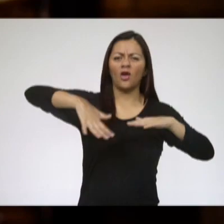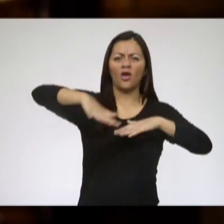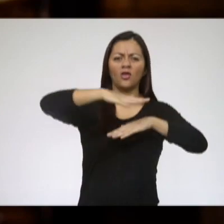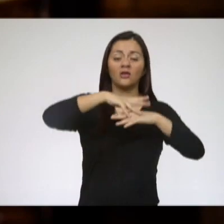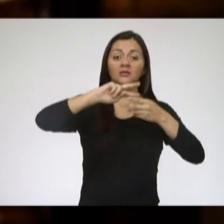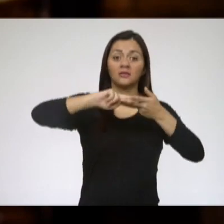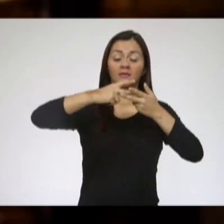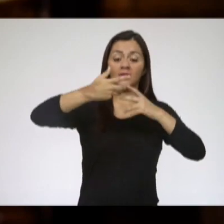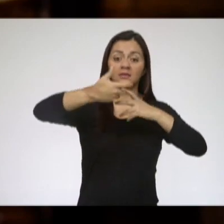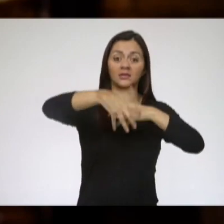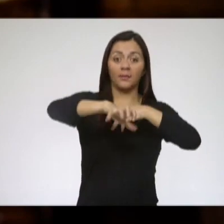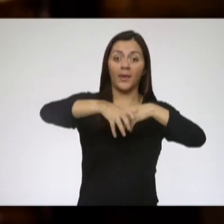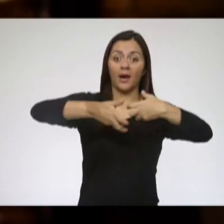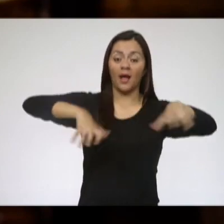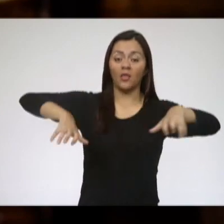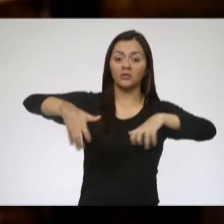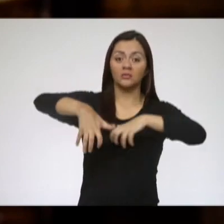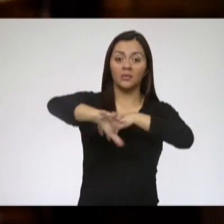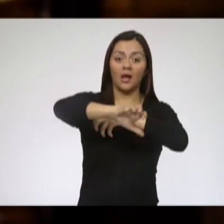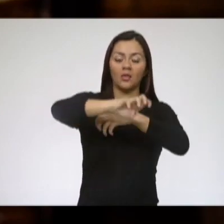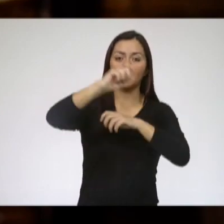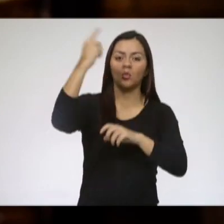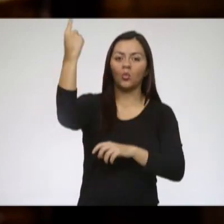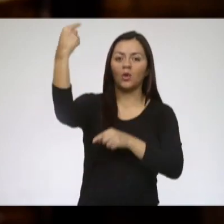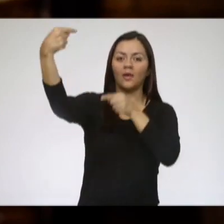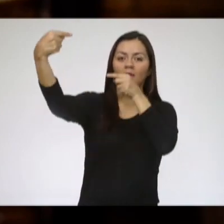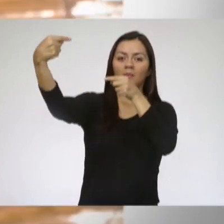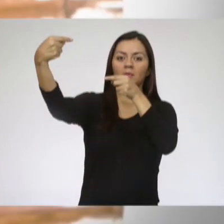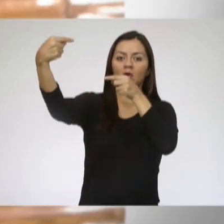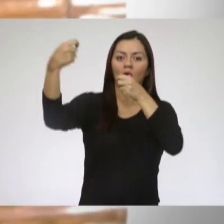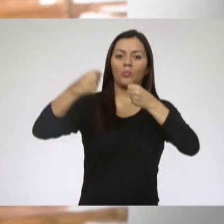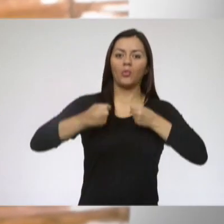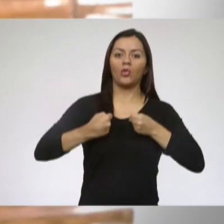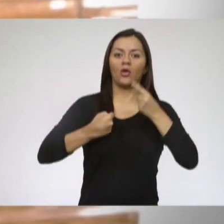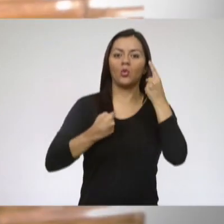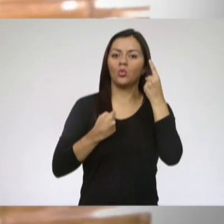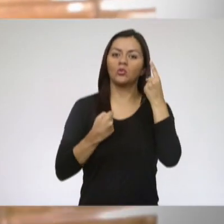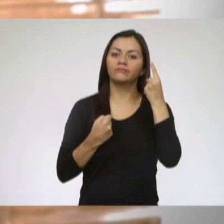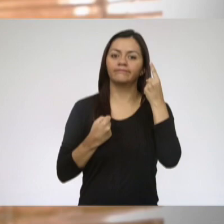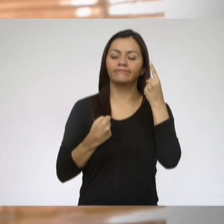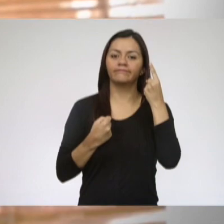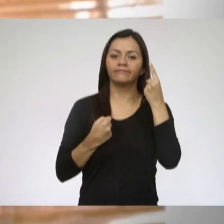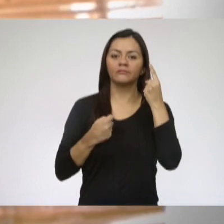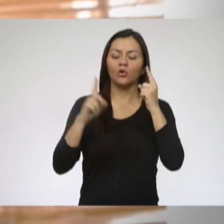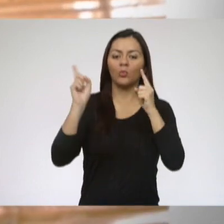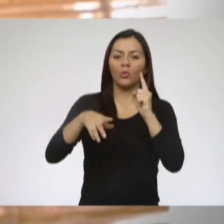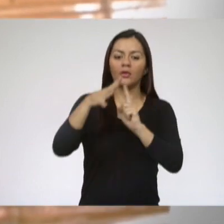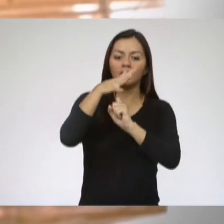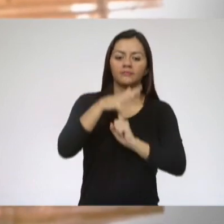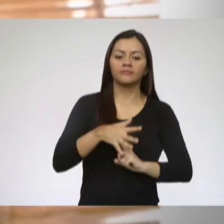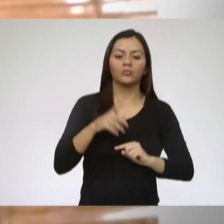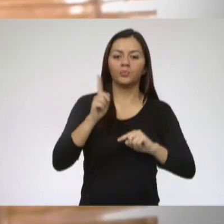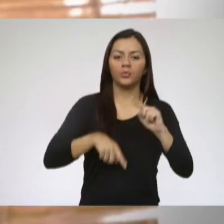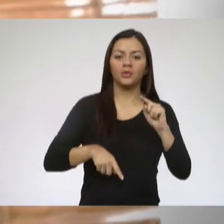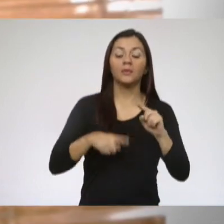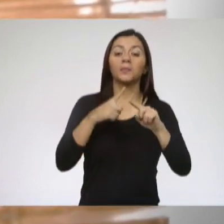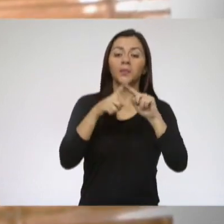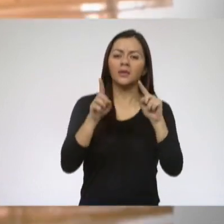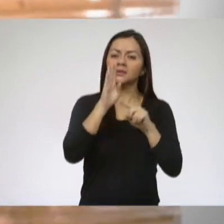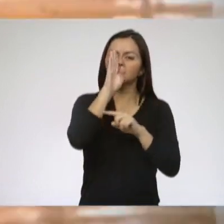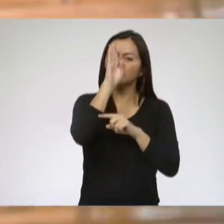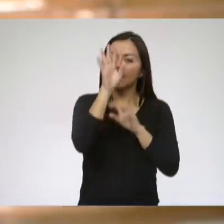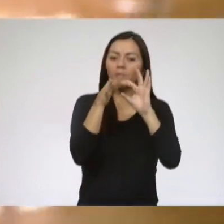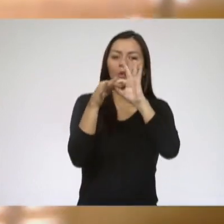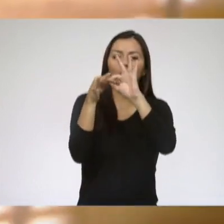poder contra algún enemigo que tenga todo el poder. Nunca vamos a poder hacer nada. Y siempre hay que estar